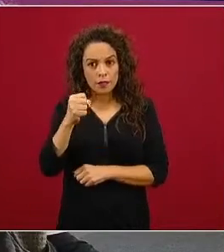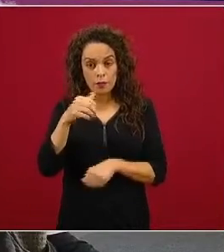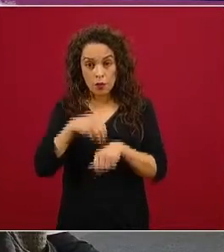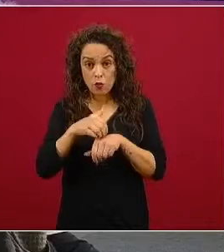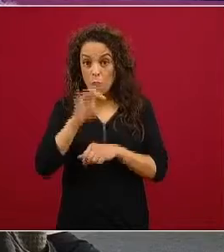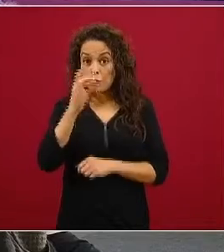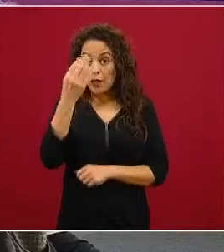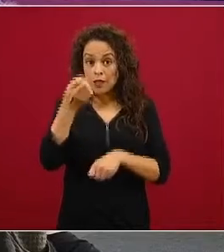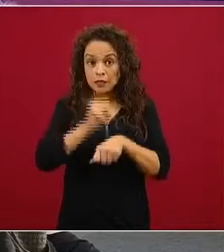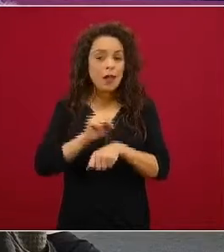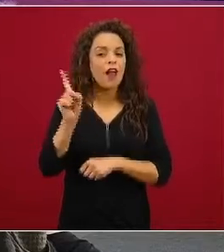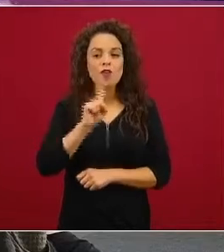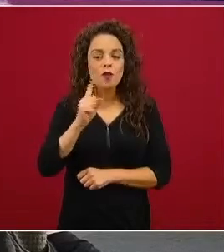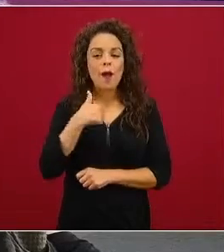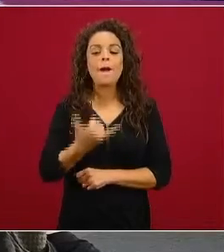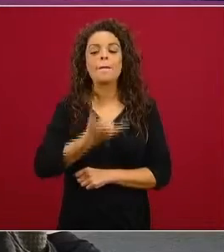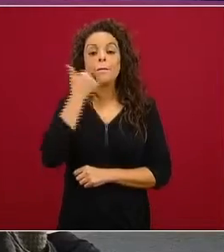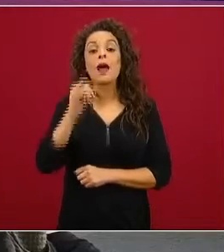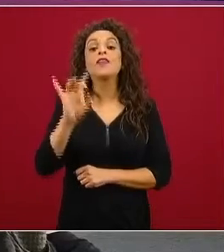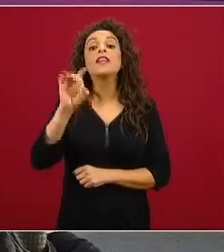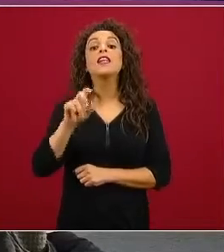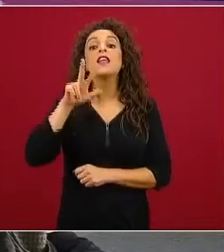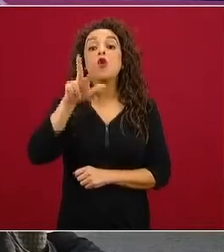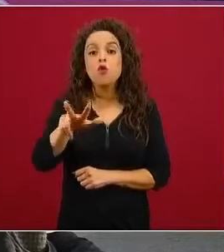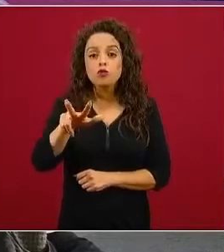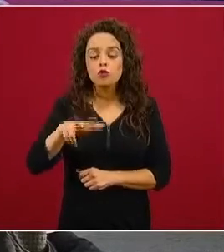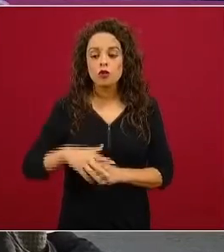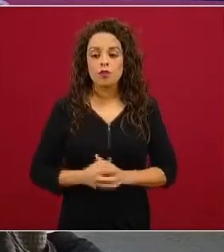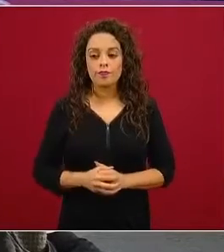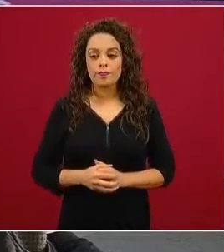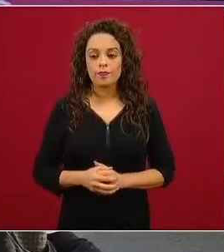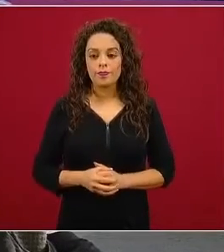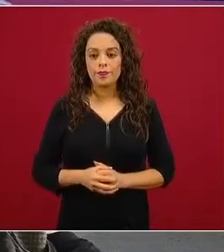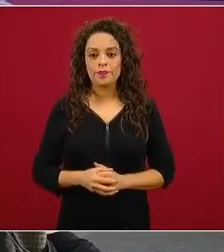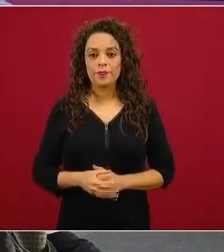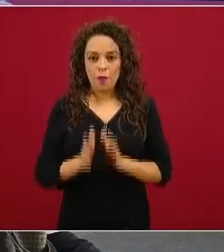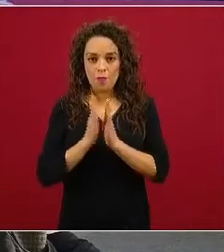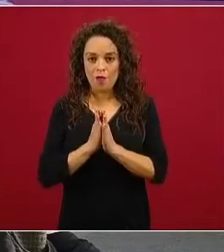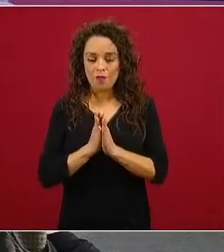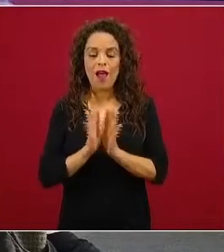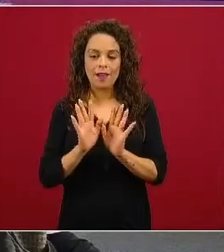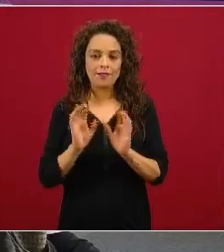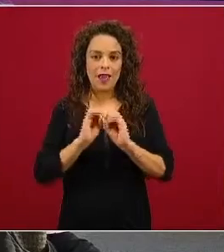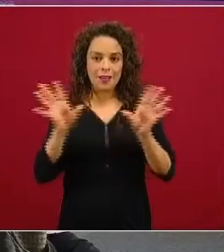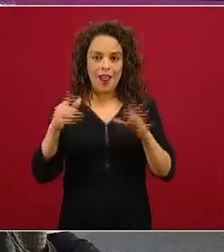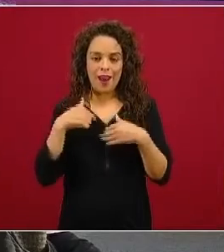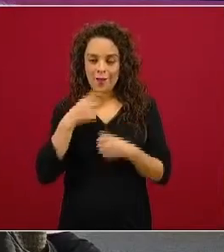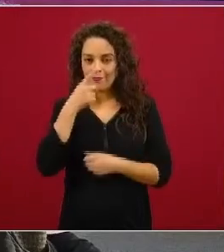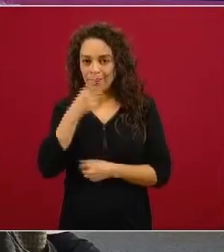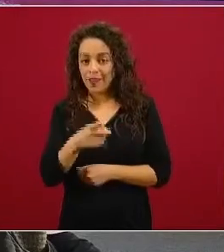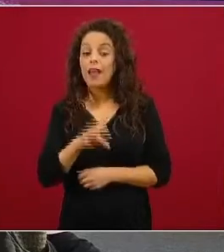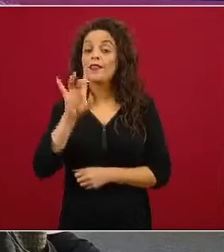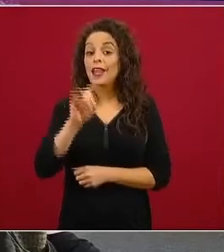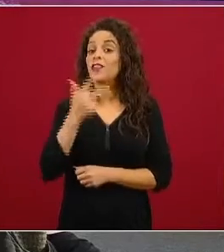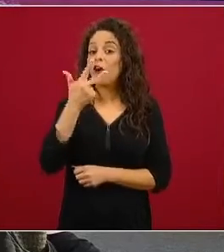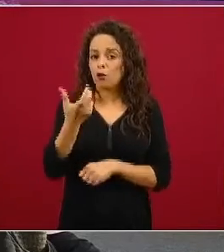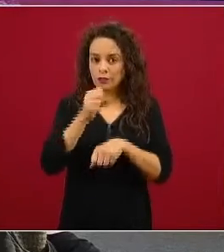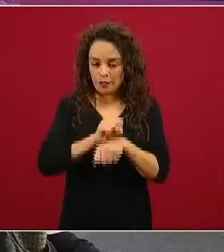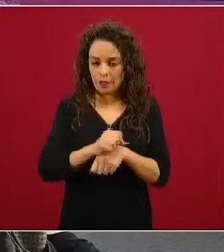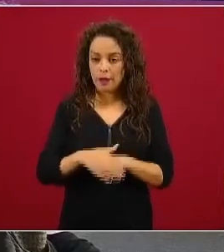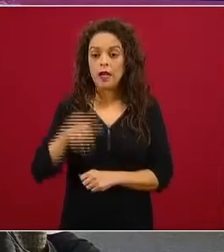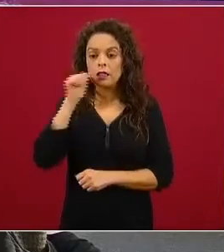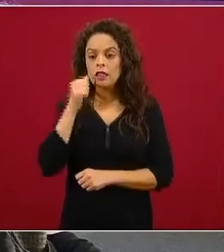aquí, empezando desde la semana 10, que es la primera semana de marzo, y hasta la semana 36, que es la semana que